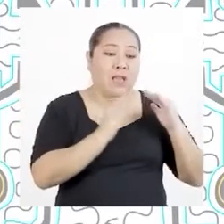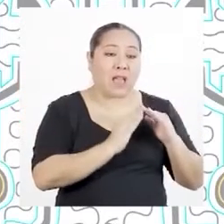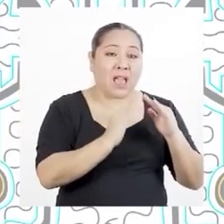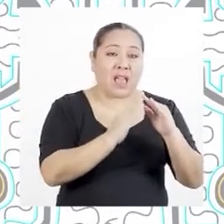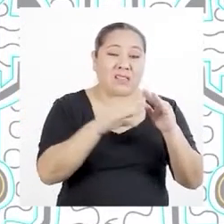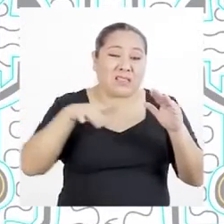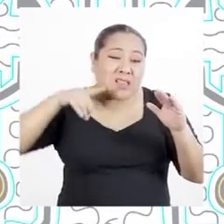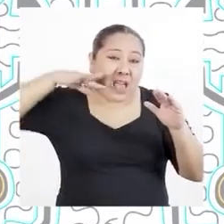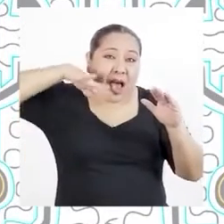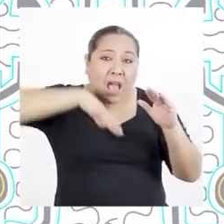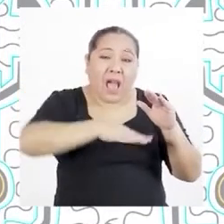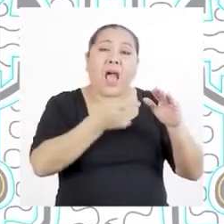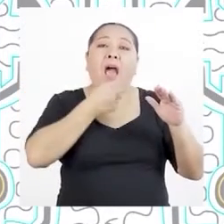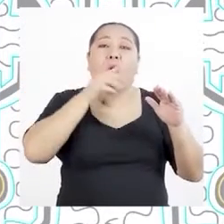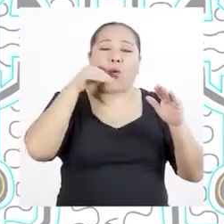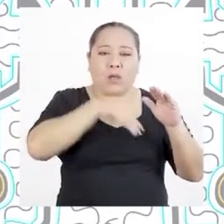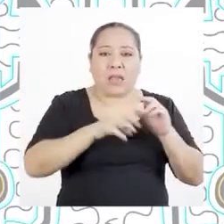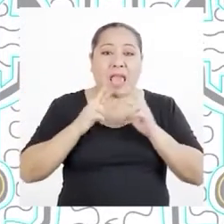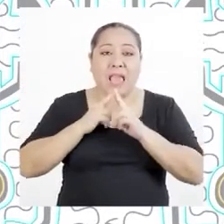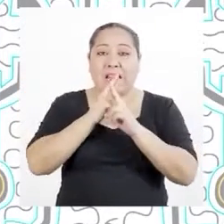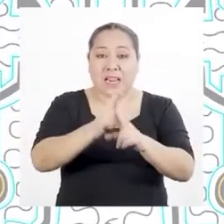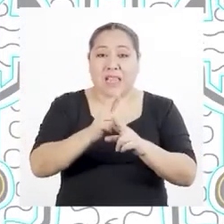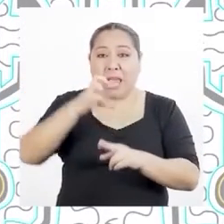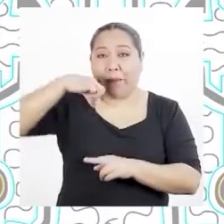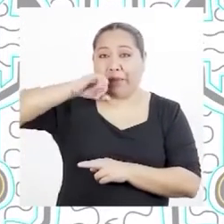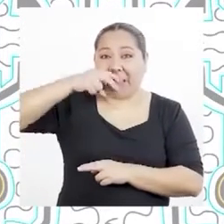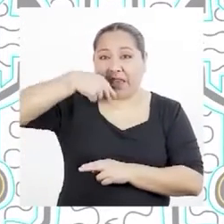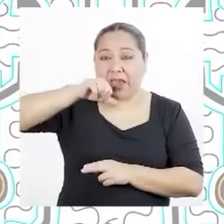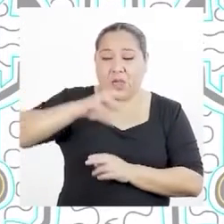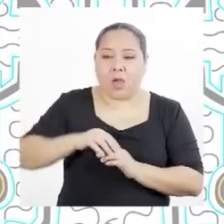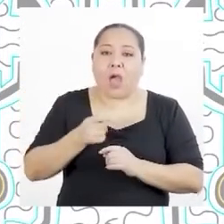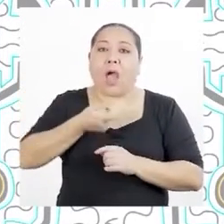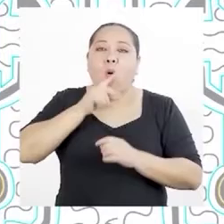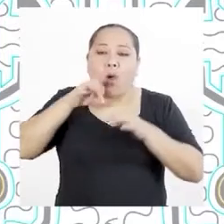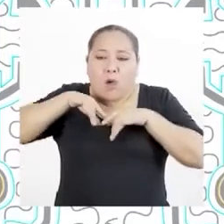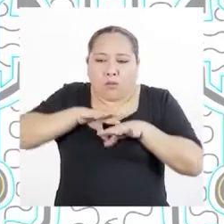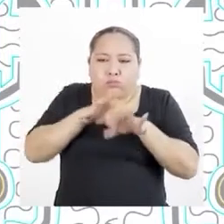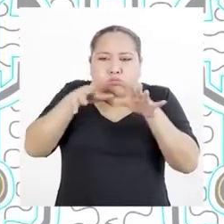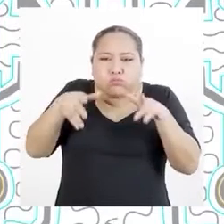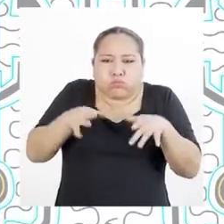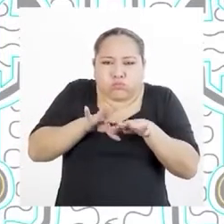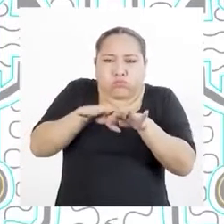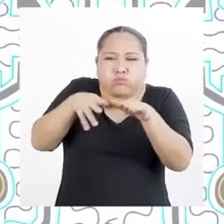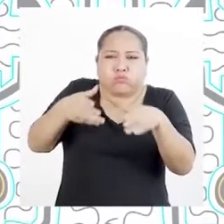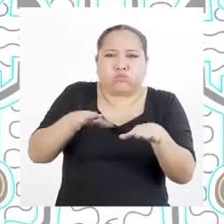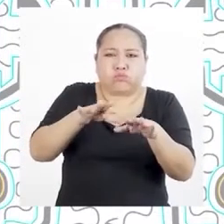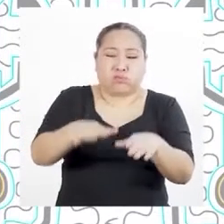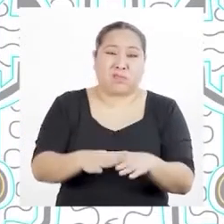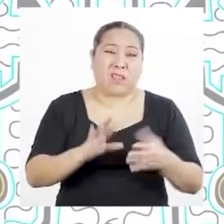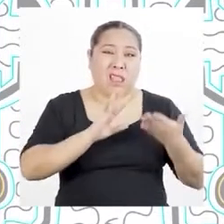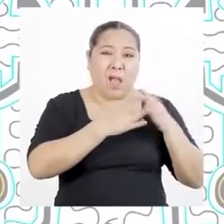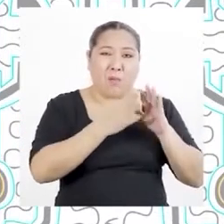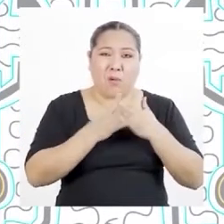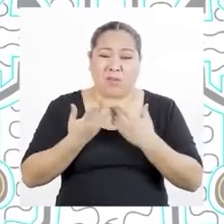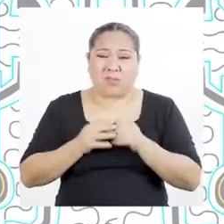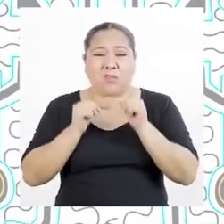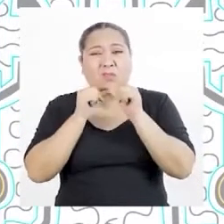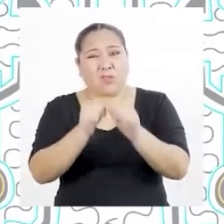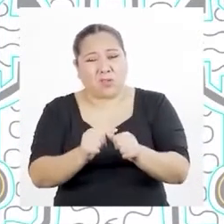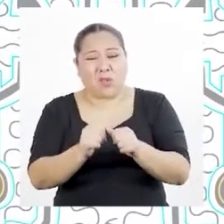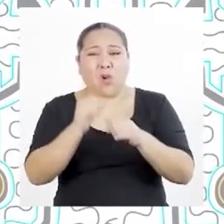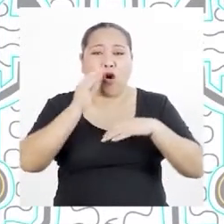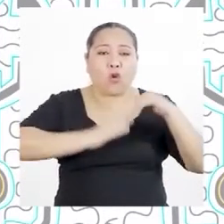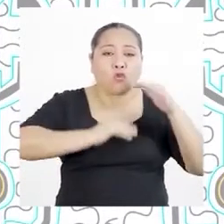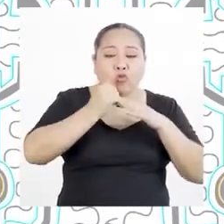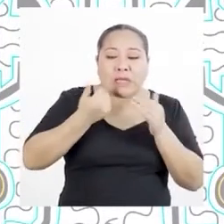cultivos. Además, se desbordó el río Miñaro porque el cauce aumentó debido a las lluvias. La población sigue construyendo cerca